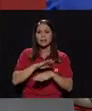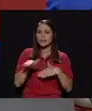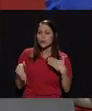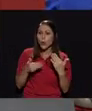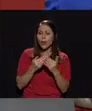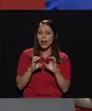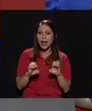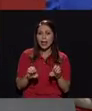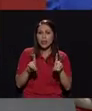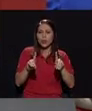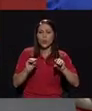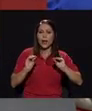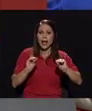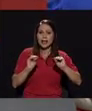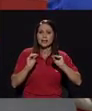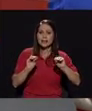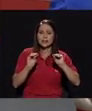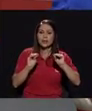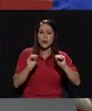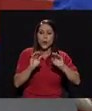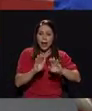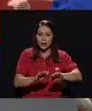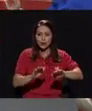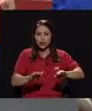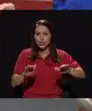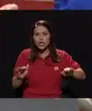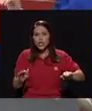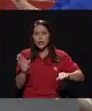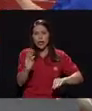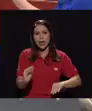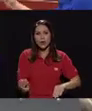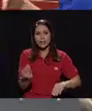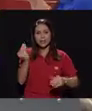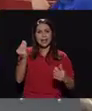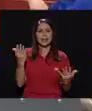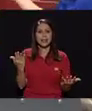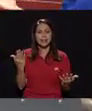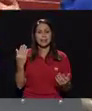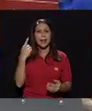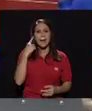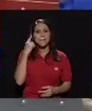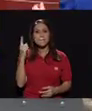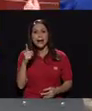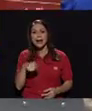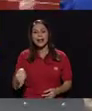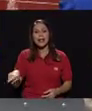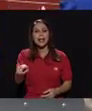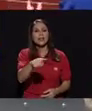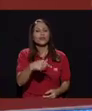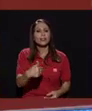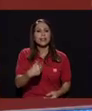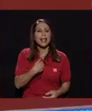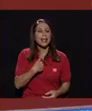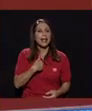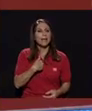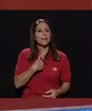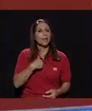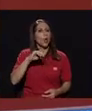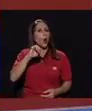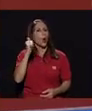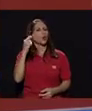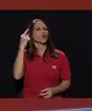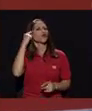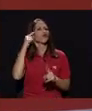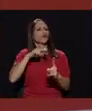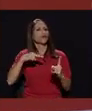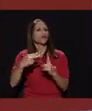importante toda la educación que podamos darle a nuestros niños, adolescentes, para que tengan otro